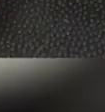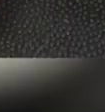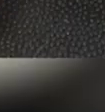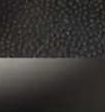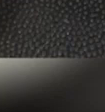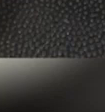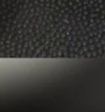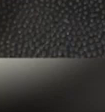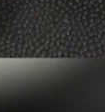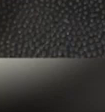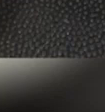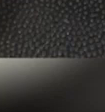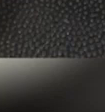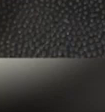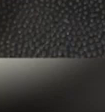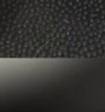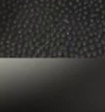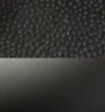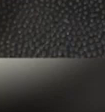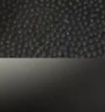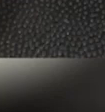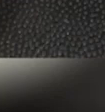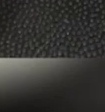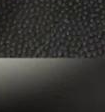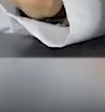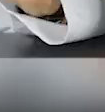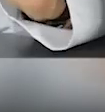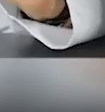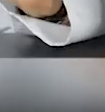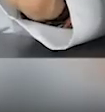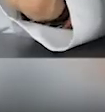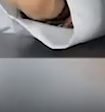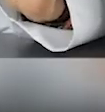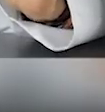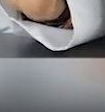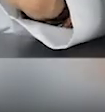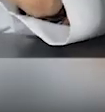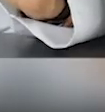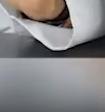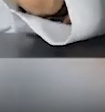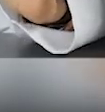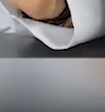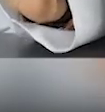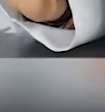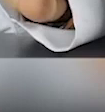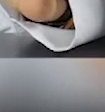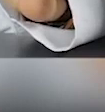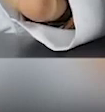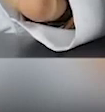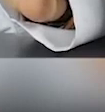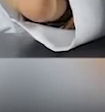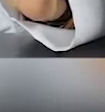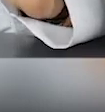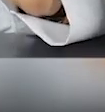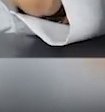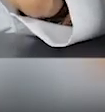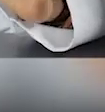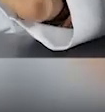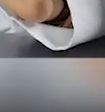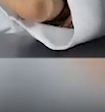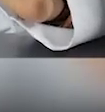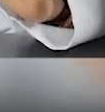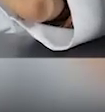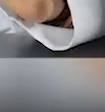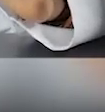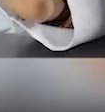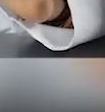Observad cómo ahora se desprende mucha más cantidad de oxígeno. Así que en esta reacción, ¿quiénes son los reactivos? El